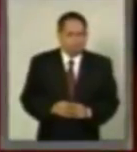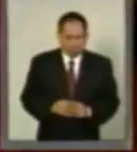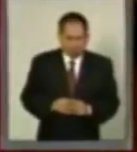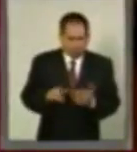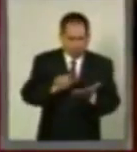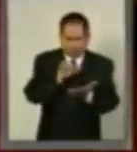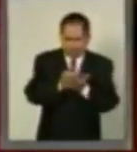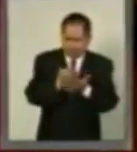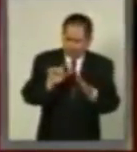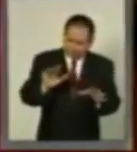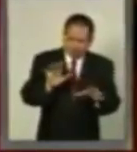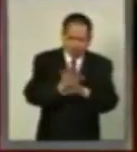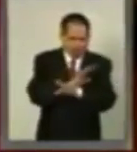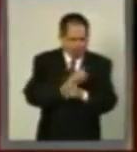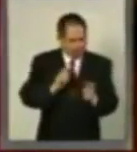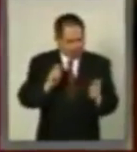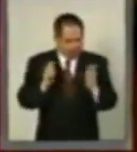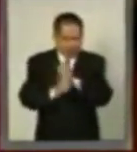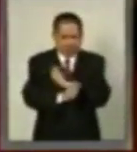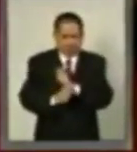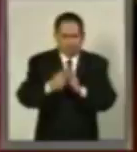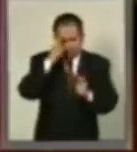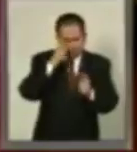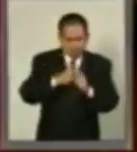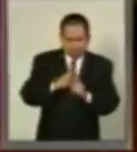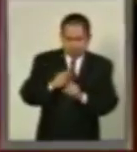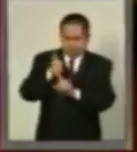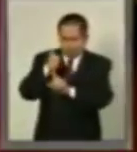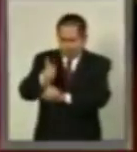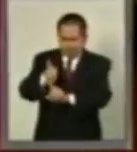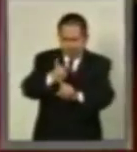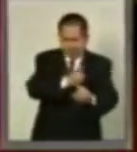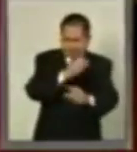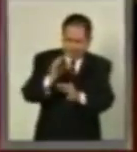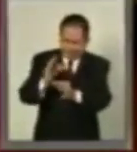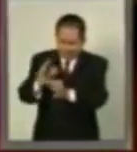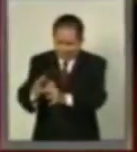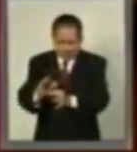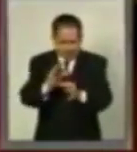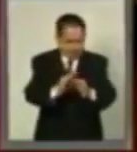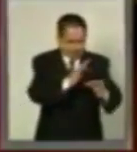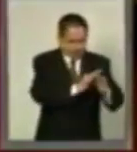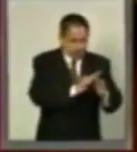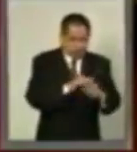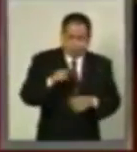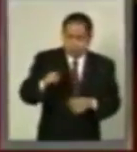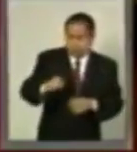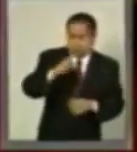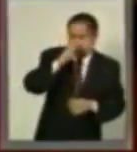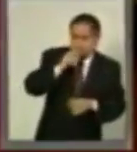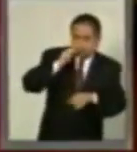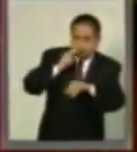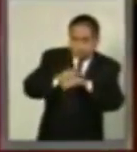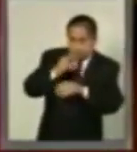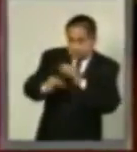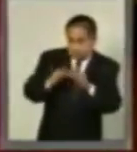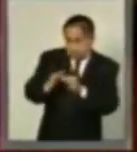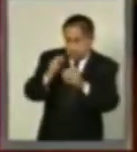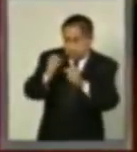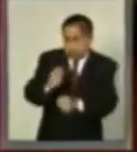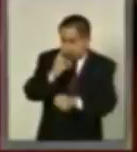reforma que permita poner a cada quien en su lugar, pero también que permita que quien no puede con esa responsabilidad de